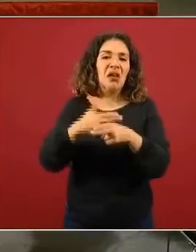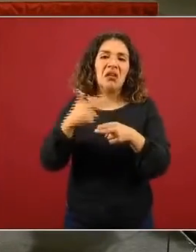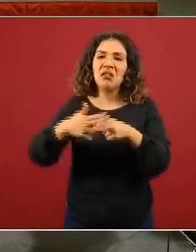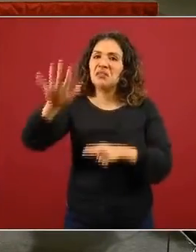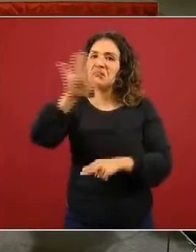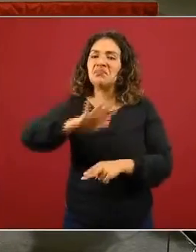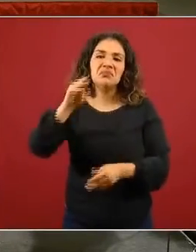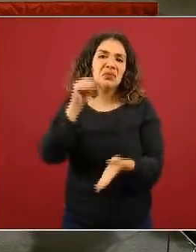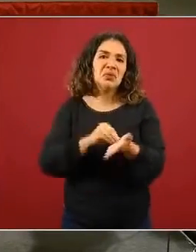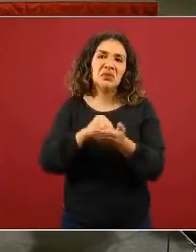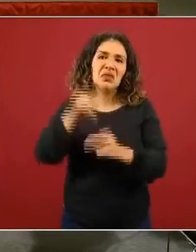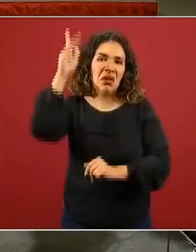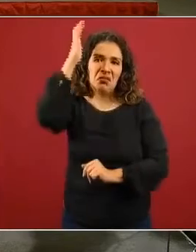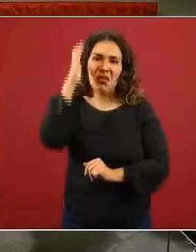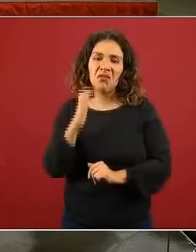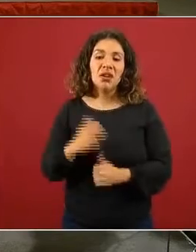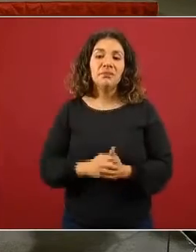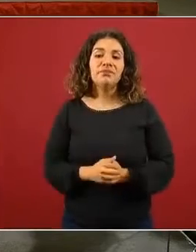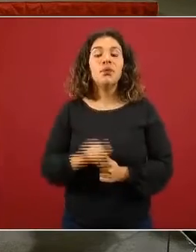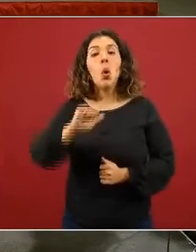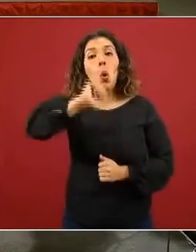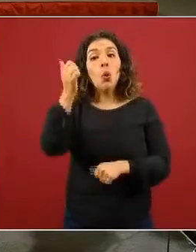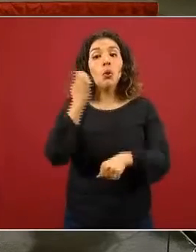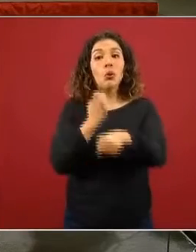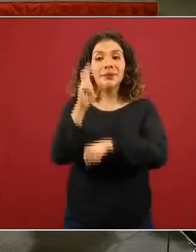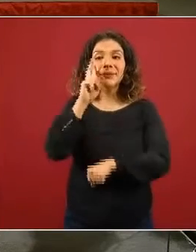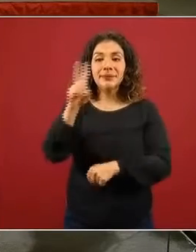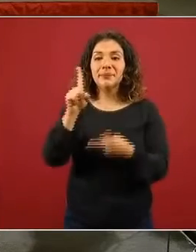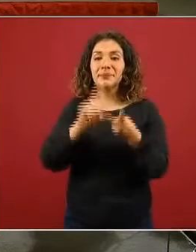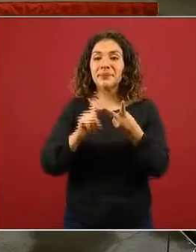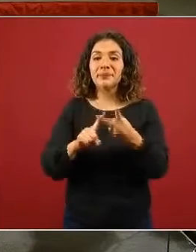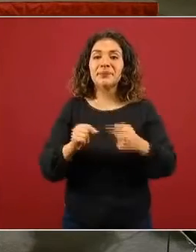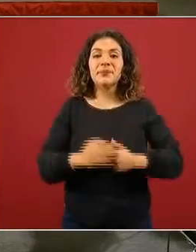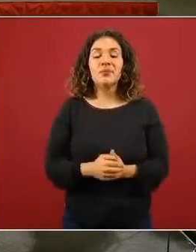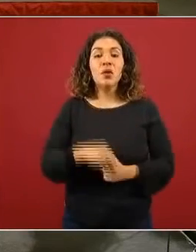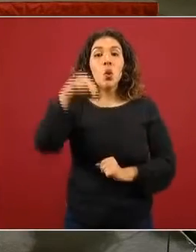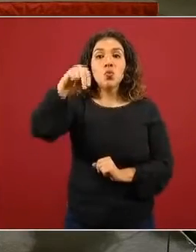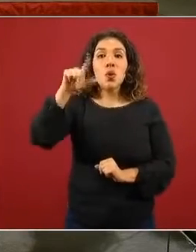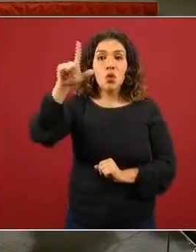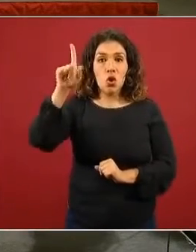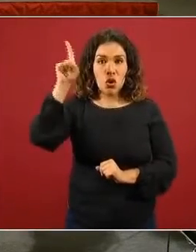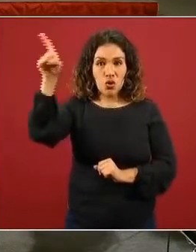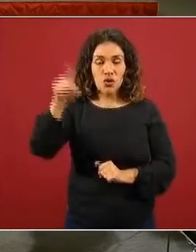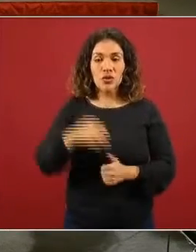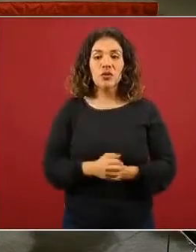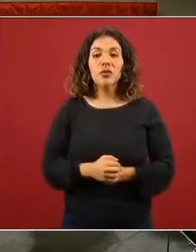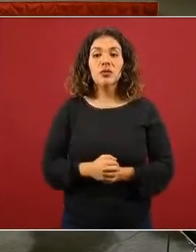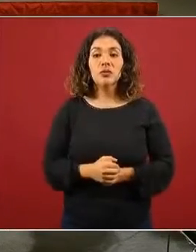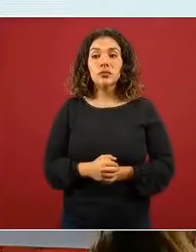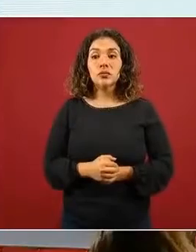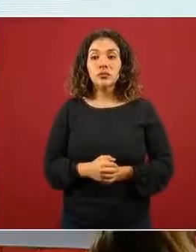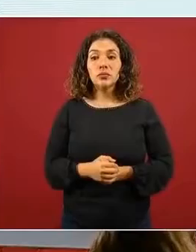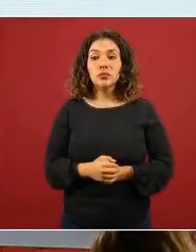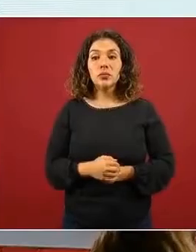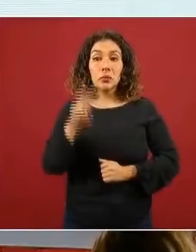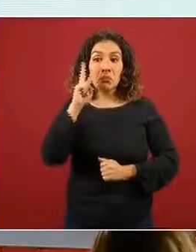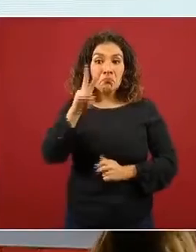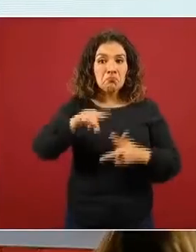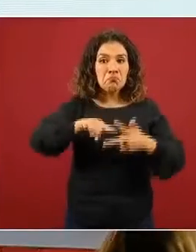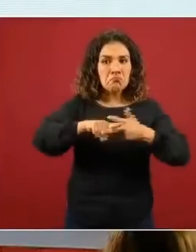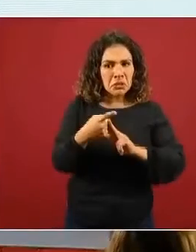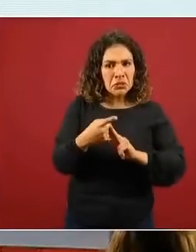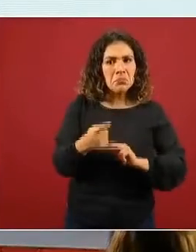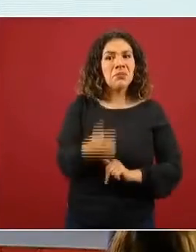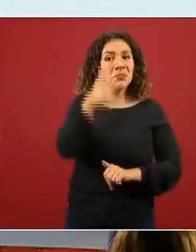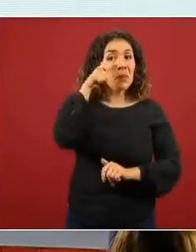mayor parte del estado de Coahuila. Veamos el siguiente estado. Nuevo León. Nuevo León, vemos que inicia con sus